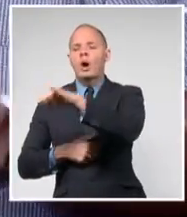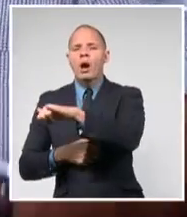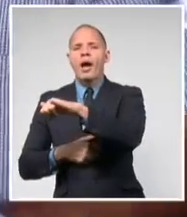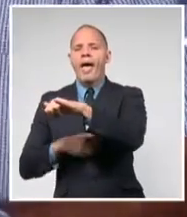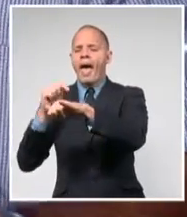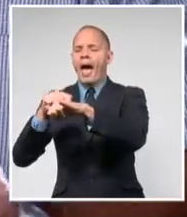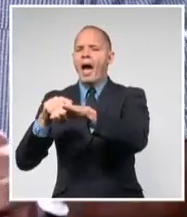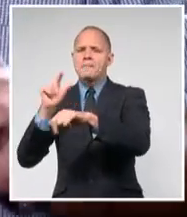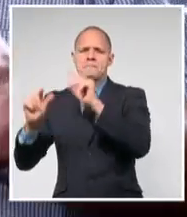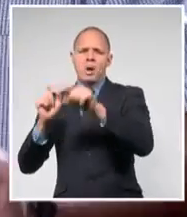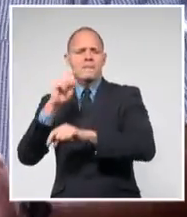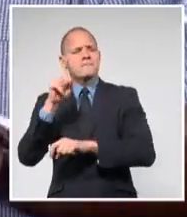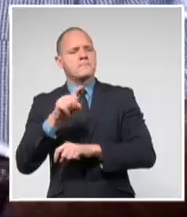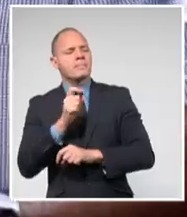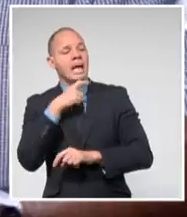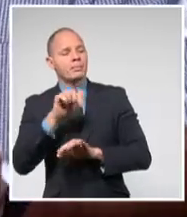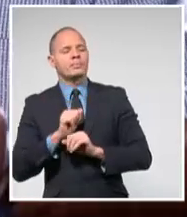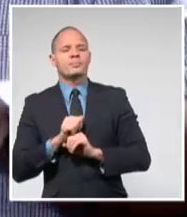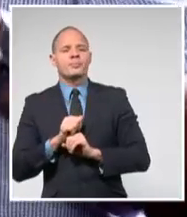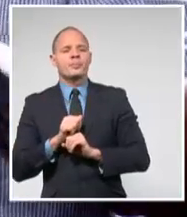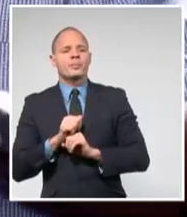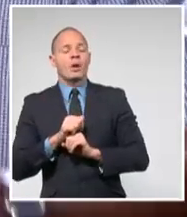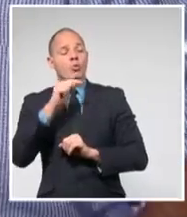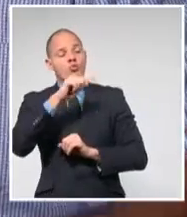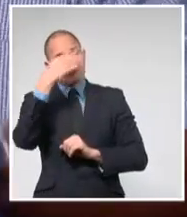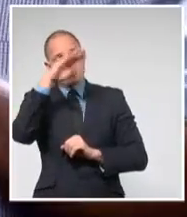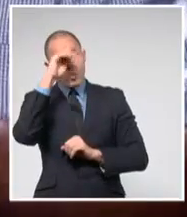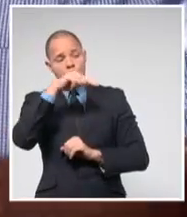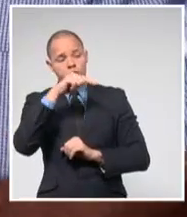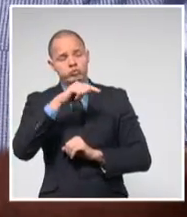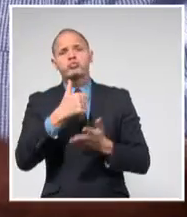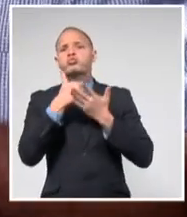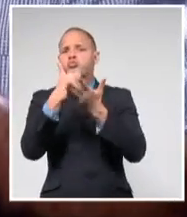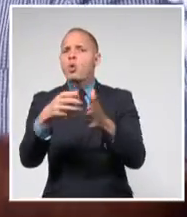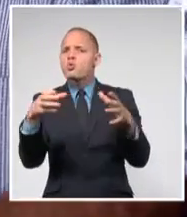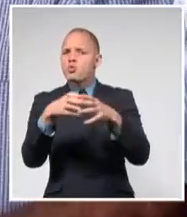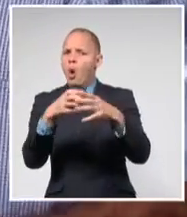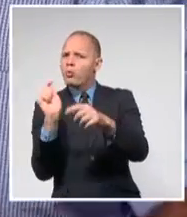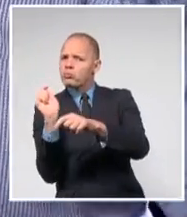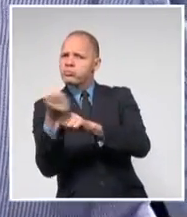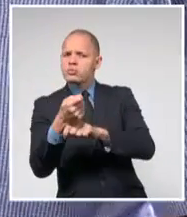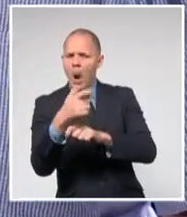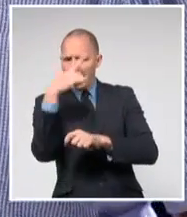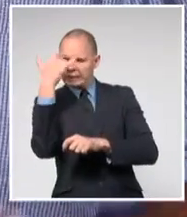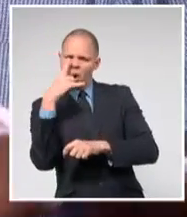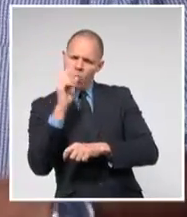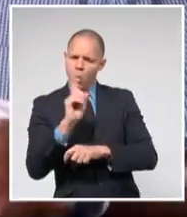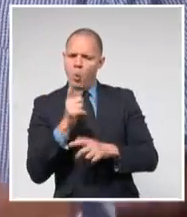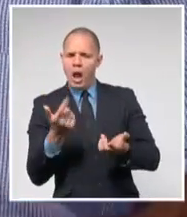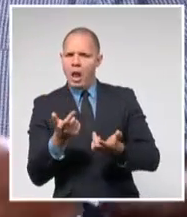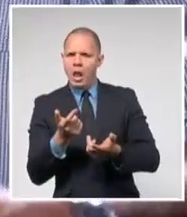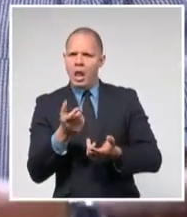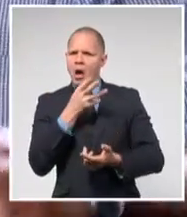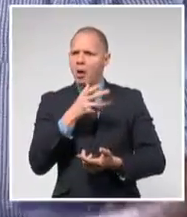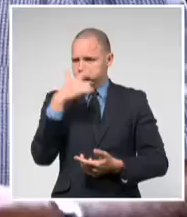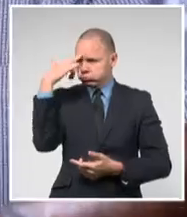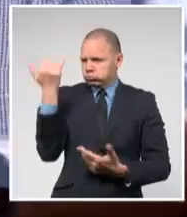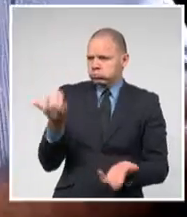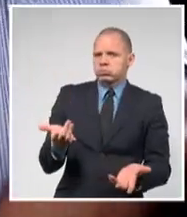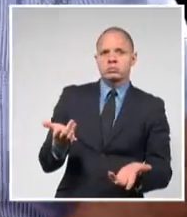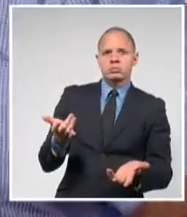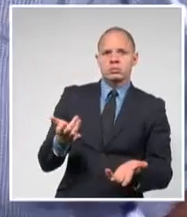Cuba apoyaría la presencia de ese equipo en las grandes ligas, la respuesta de Fidel fue afirmativa. Dijo, sí, nosotros queremos